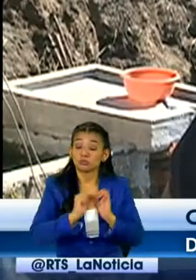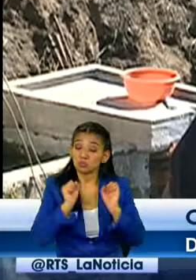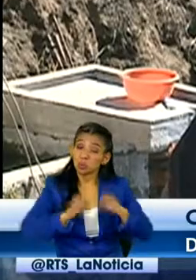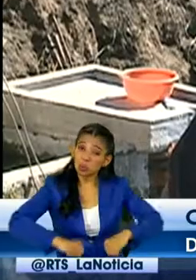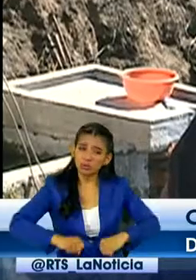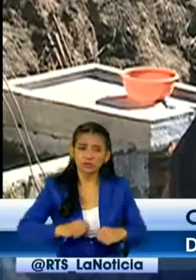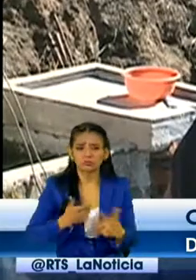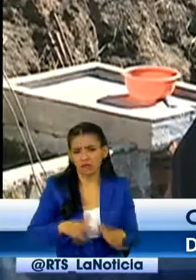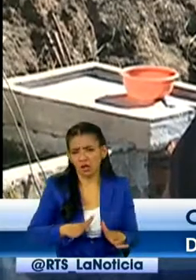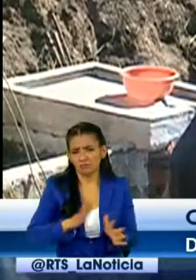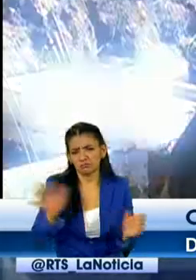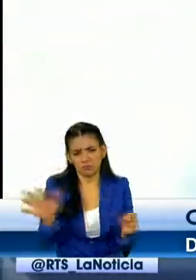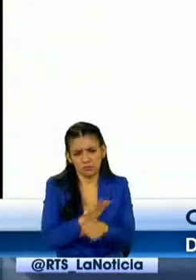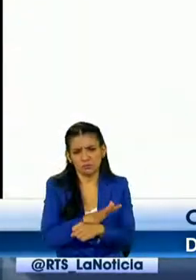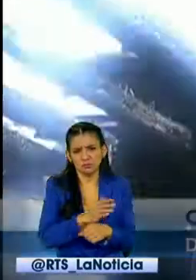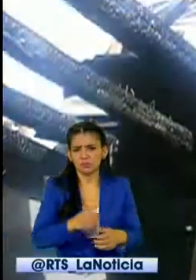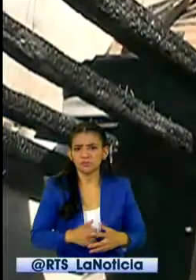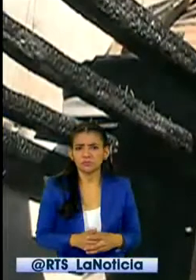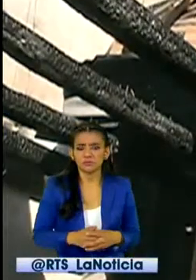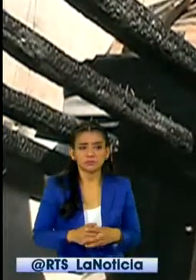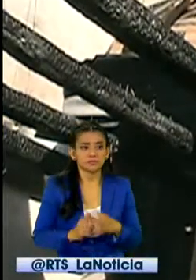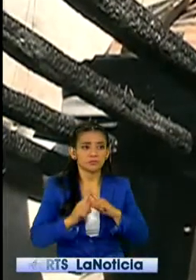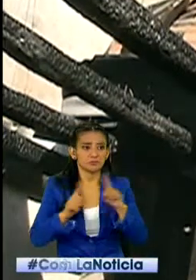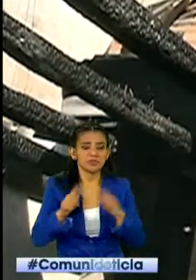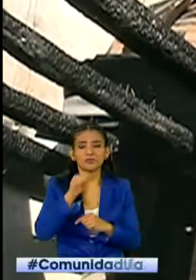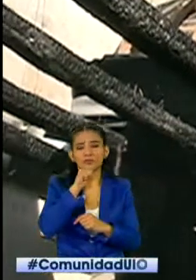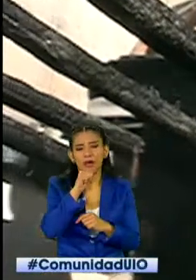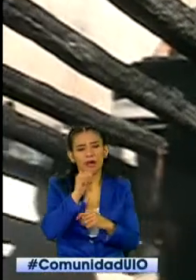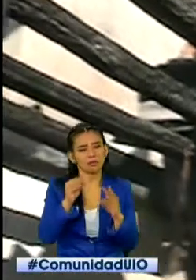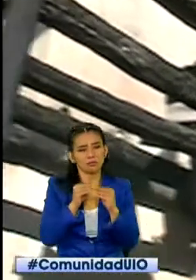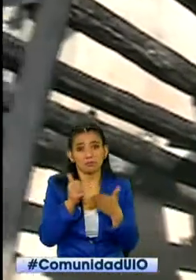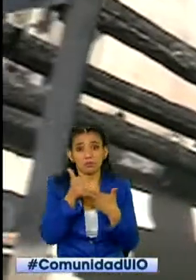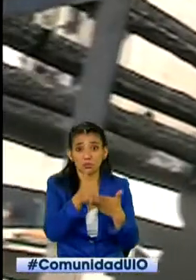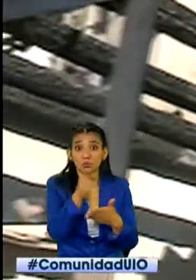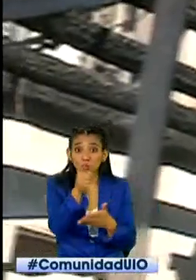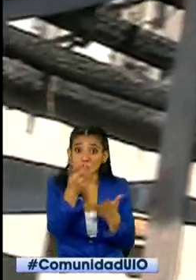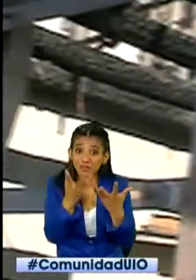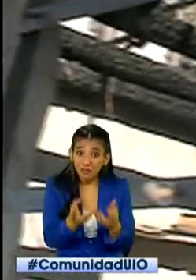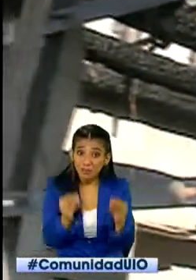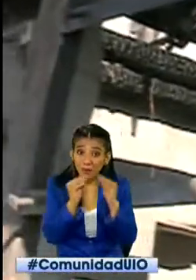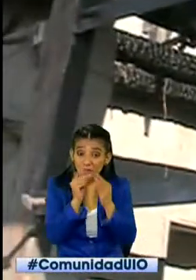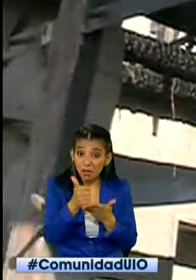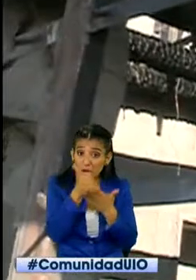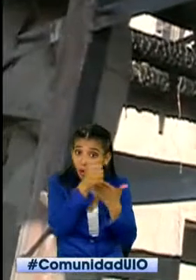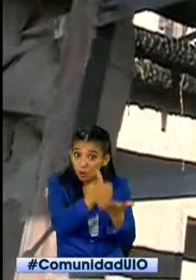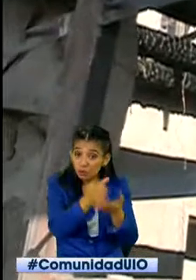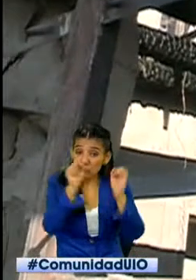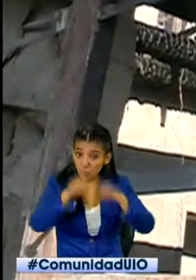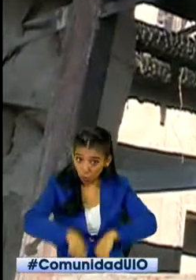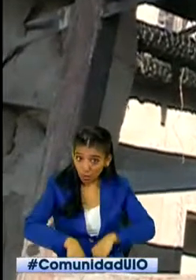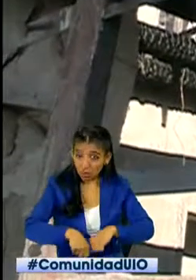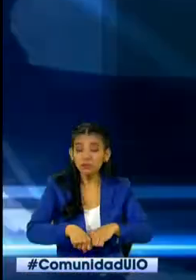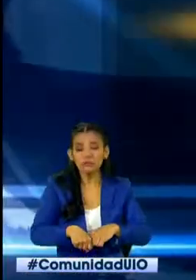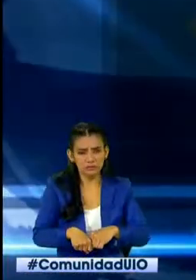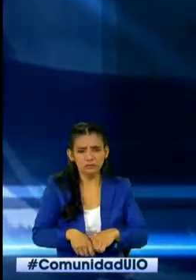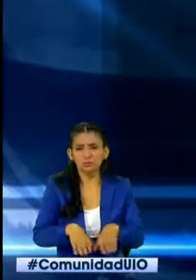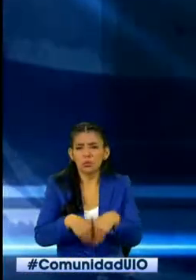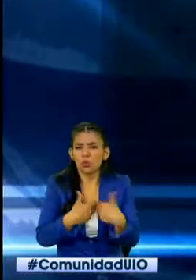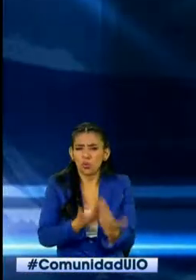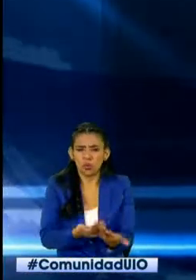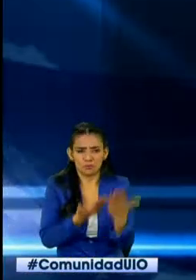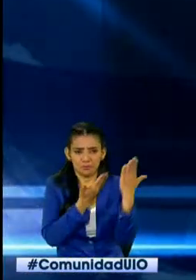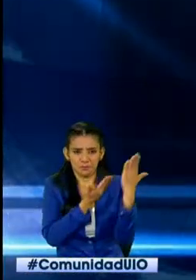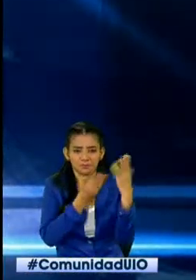haya una ayuda conjunta. Pero aún falta más ayuda. Y si usted, amigo televidente, quiere ser parte activa de esta causa, no dude